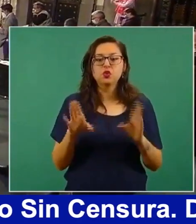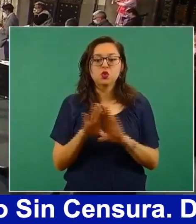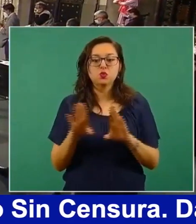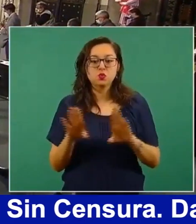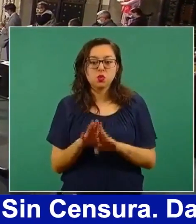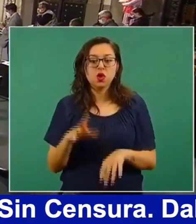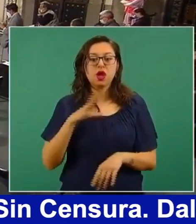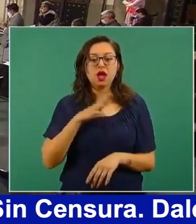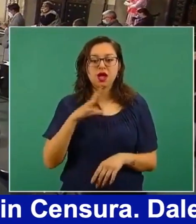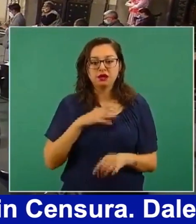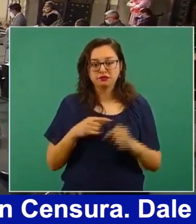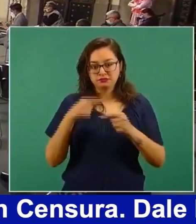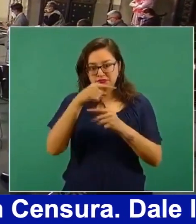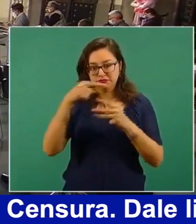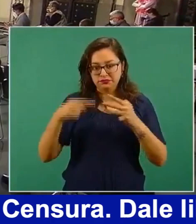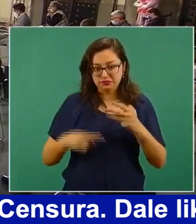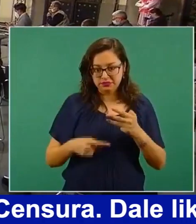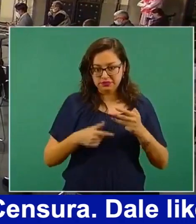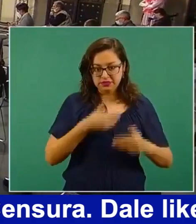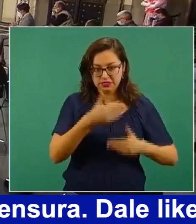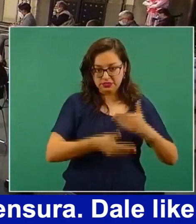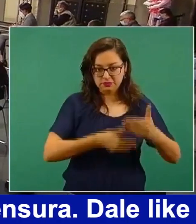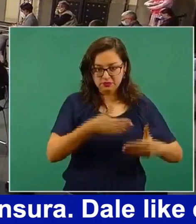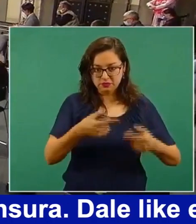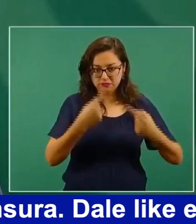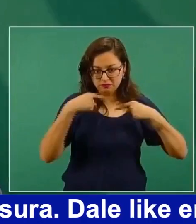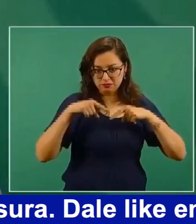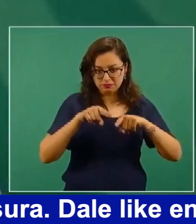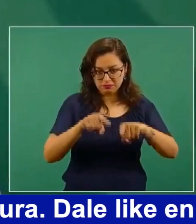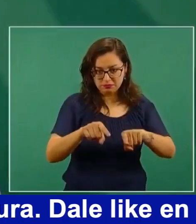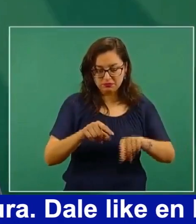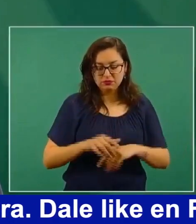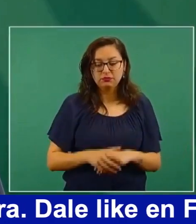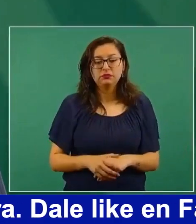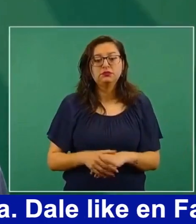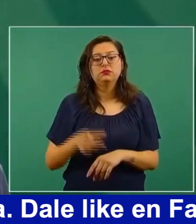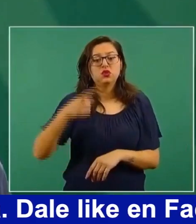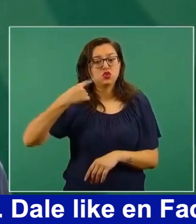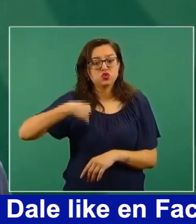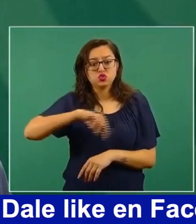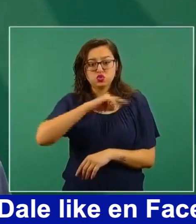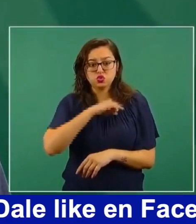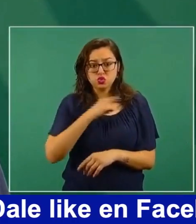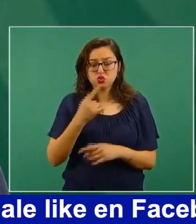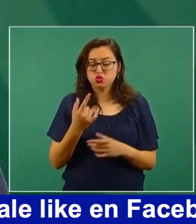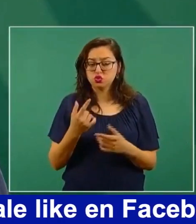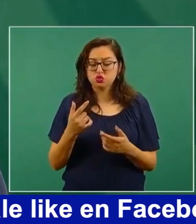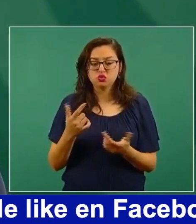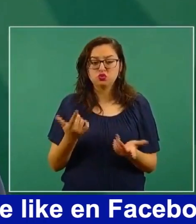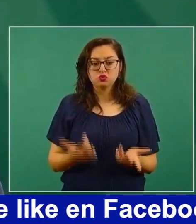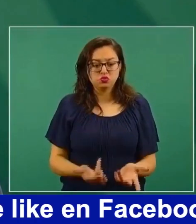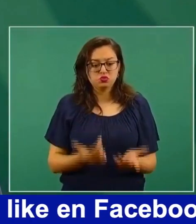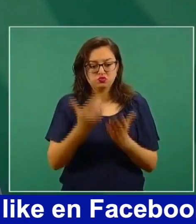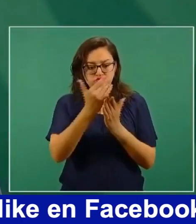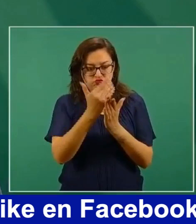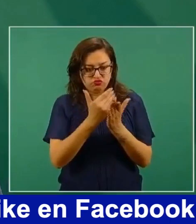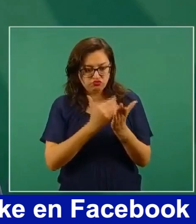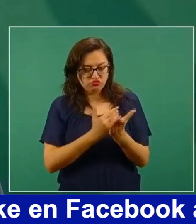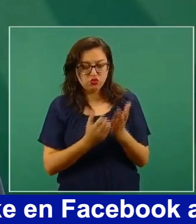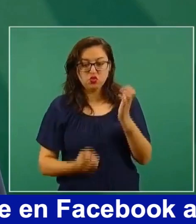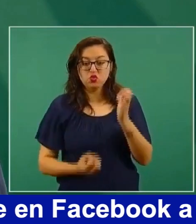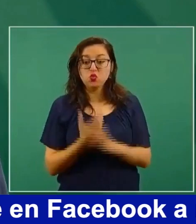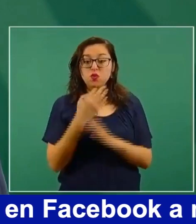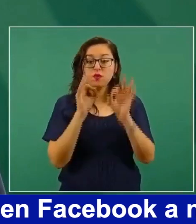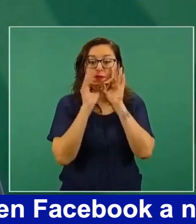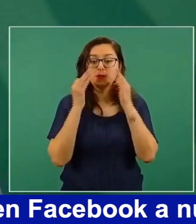paralelos y quisiera también decir que estamos cumpliendo en todo momento con las políticas de austeridad del gobierno federal y